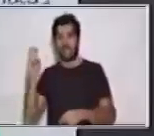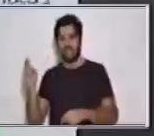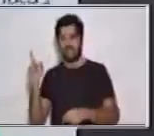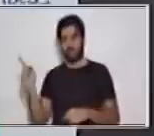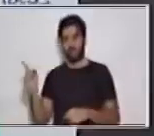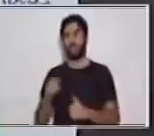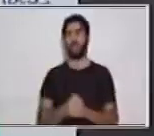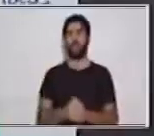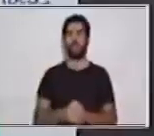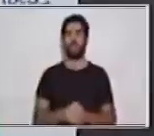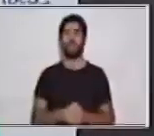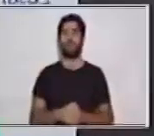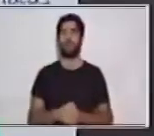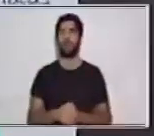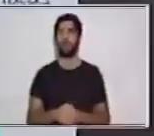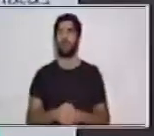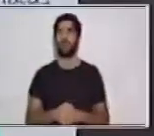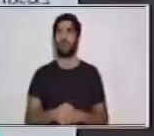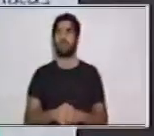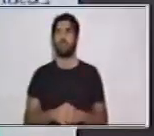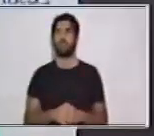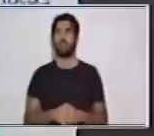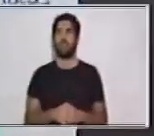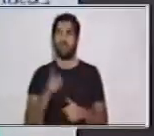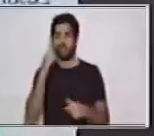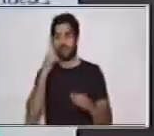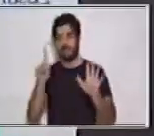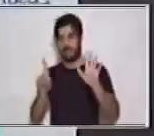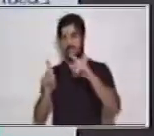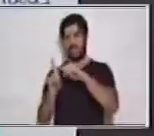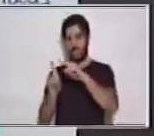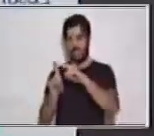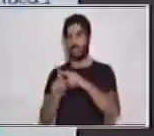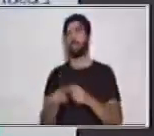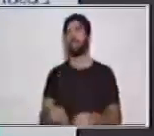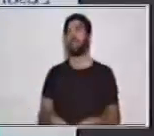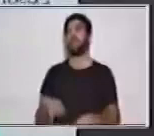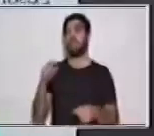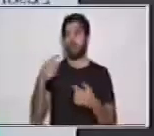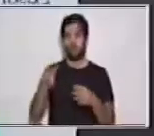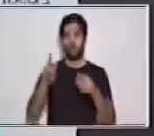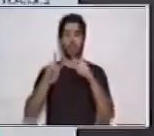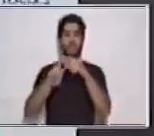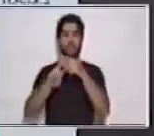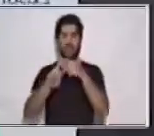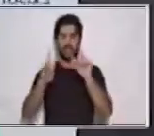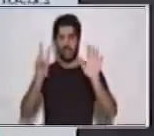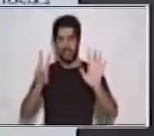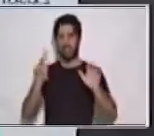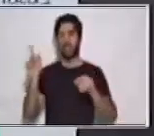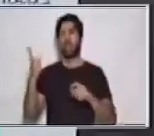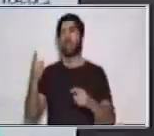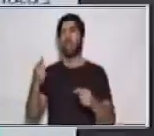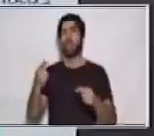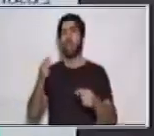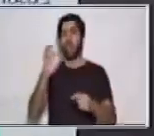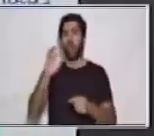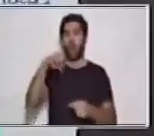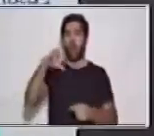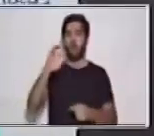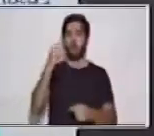conectores de tipo ejemplificación. Están también los conectores de oposición. Estos